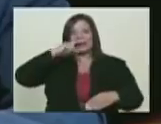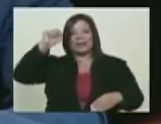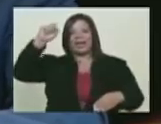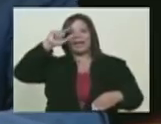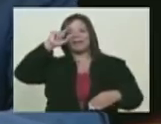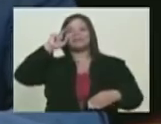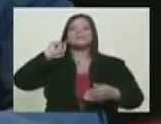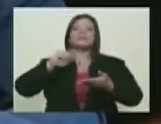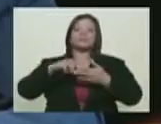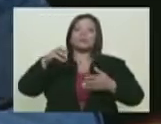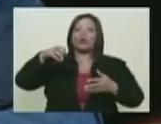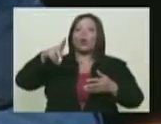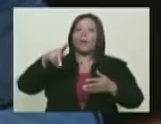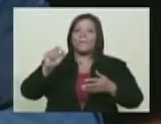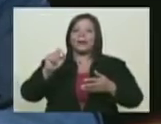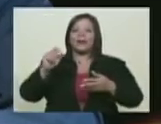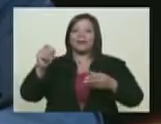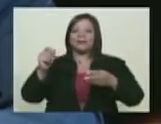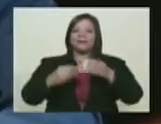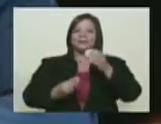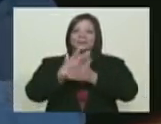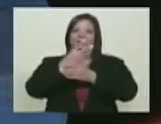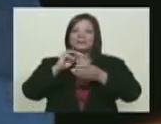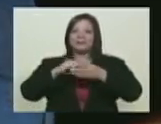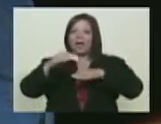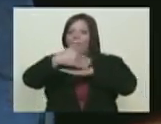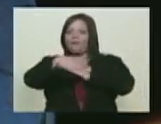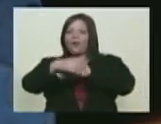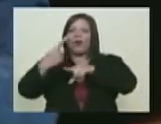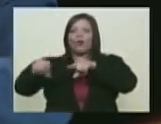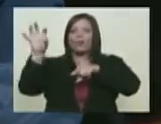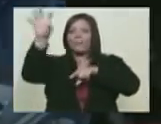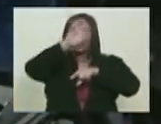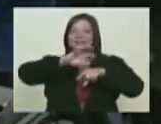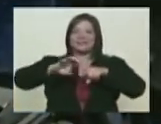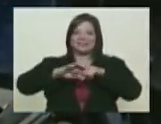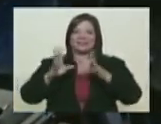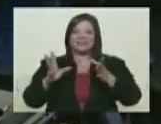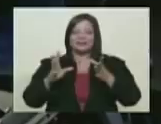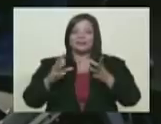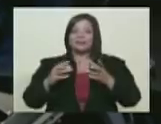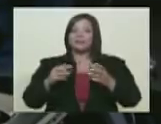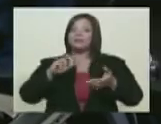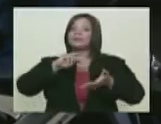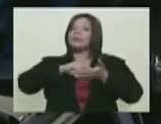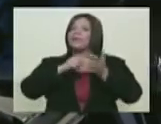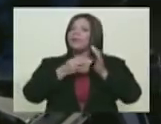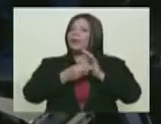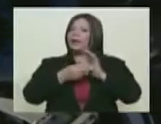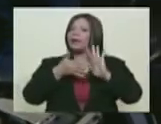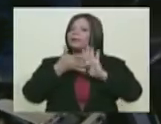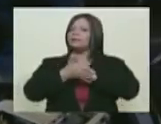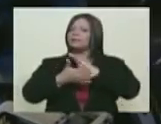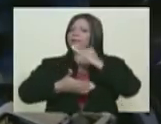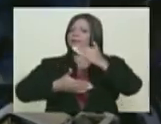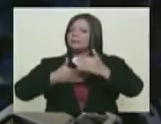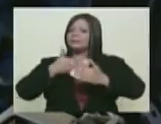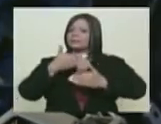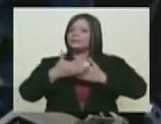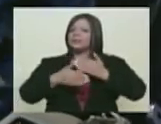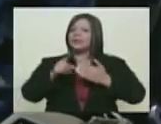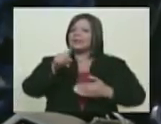seno de la OPEP y fuera de la OPEP. Bueno, esos puntos a favor, hay que ver si repercuten o no